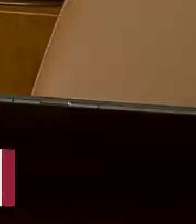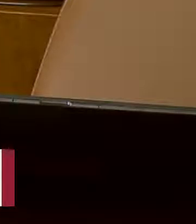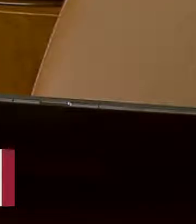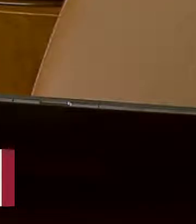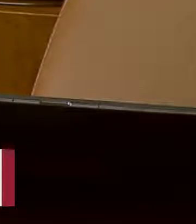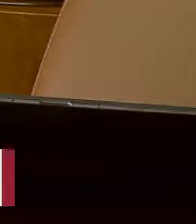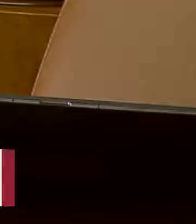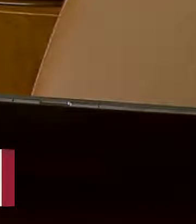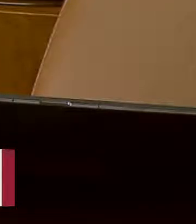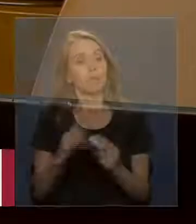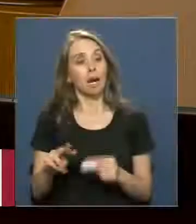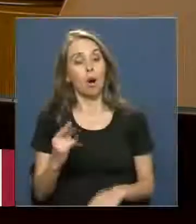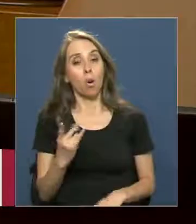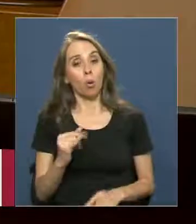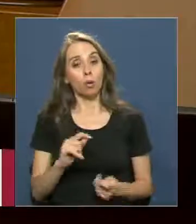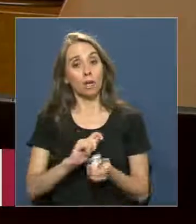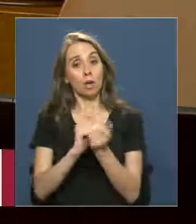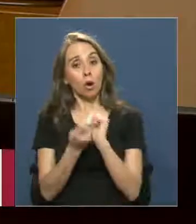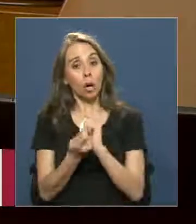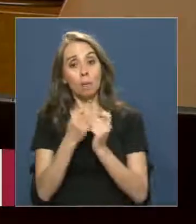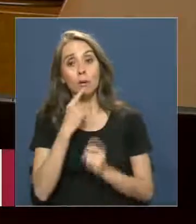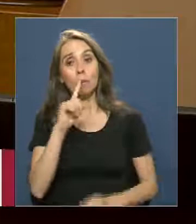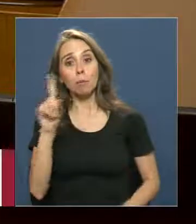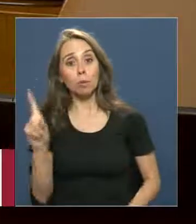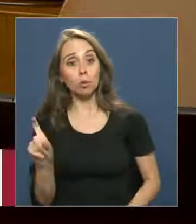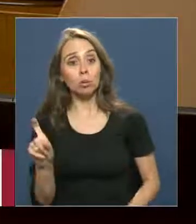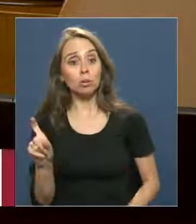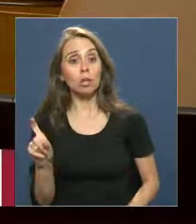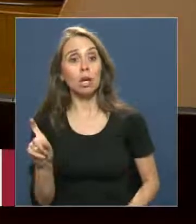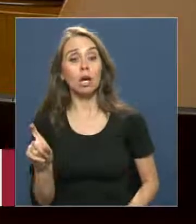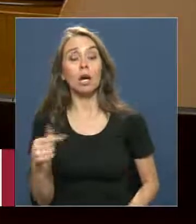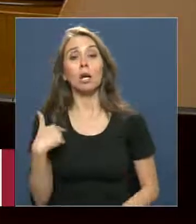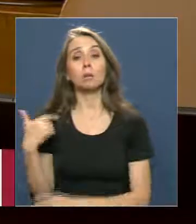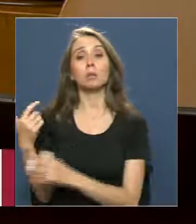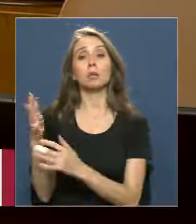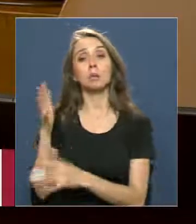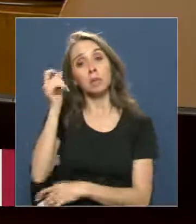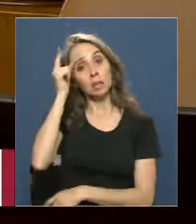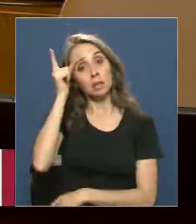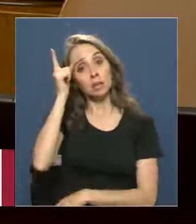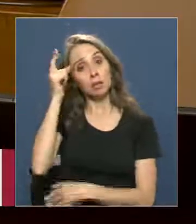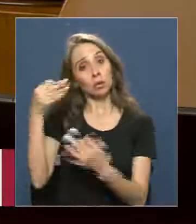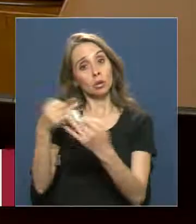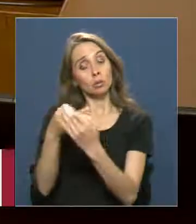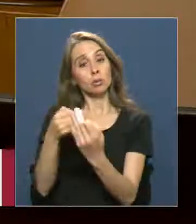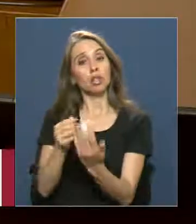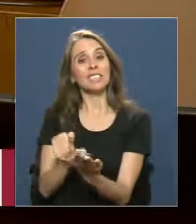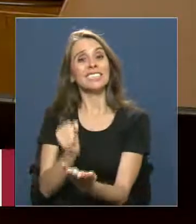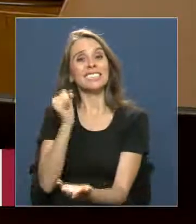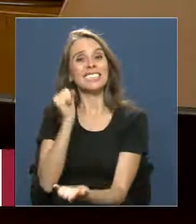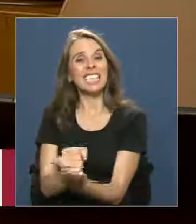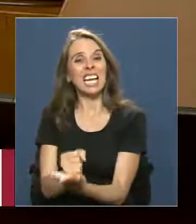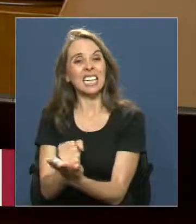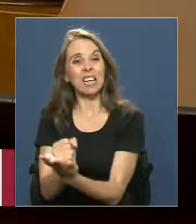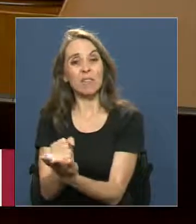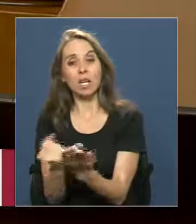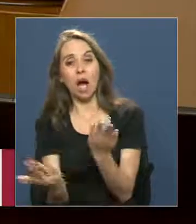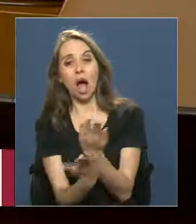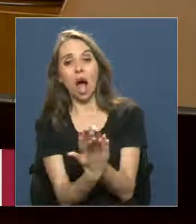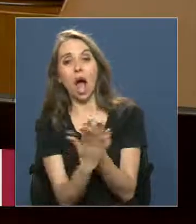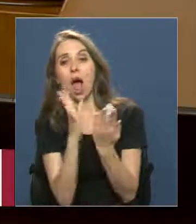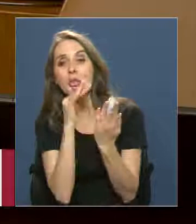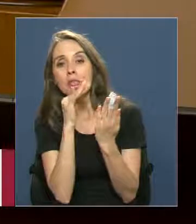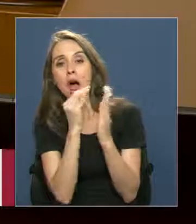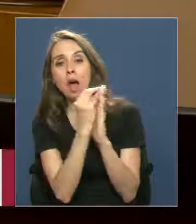parlamentaria hecha por la UDI. Por lo que entiendo, en la certificación no están los cambios que debieron haberse